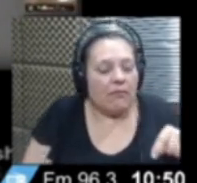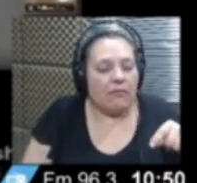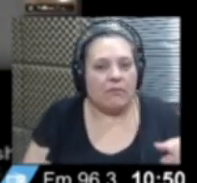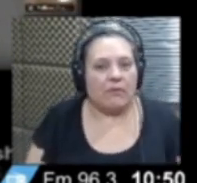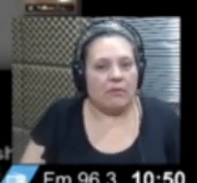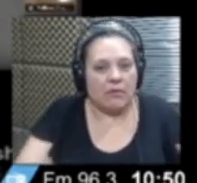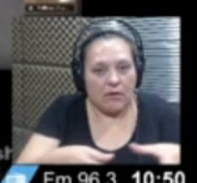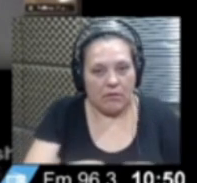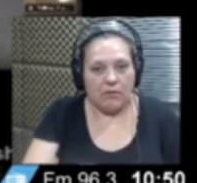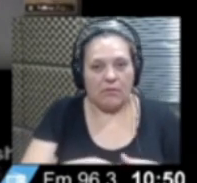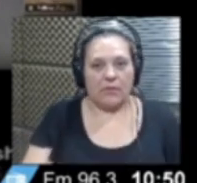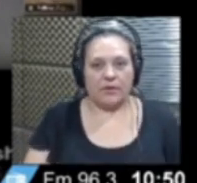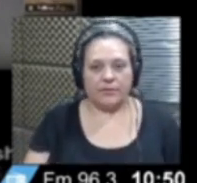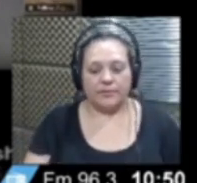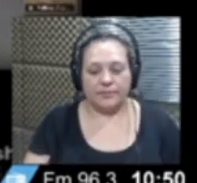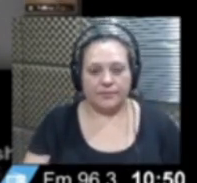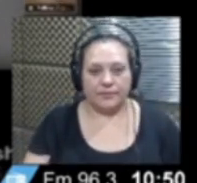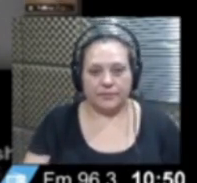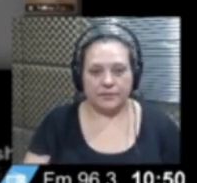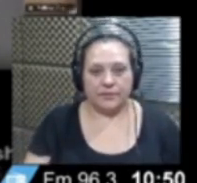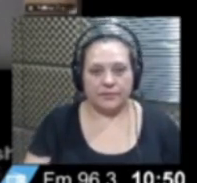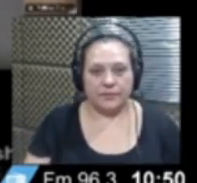quizás vos me dices